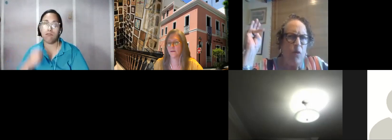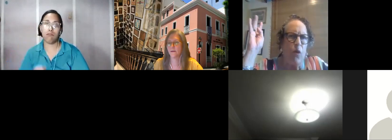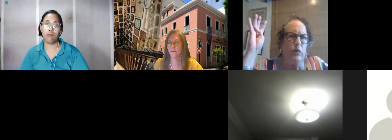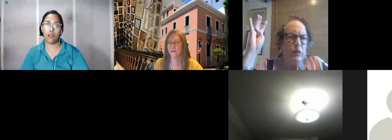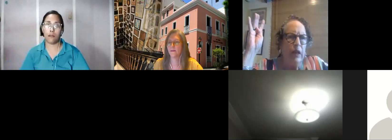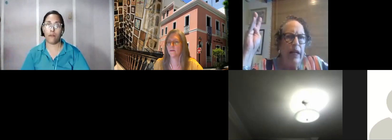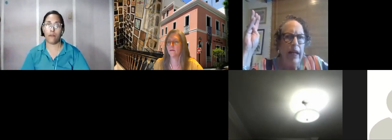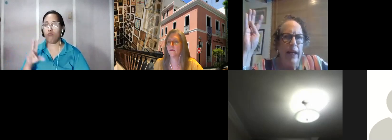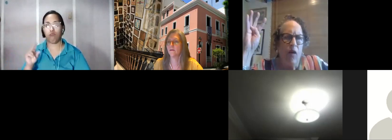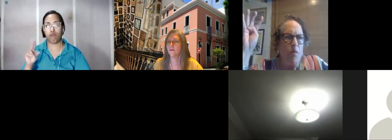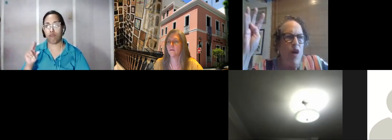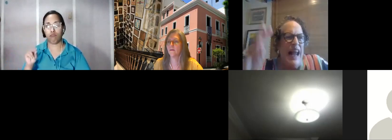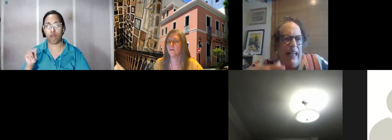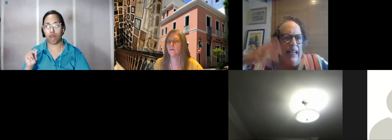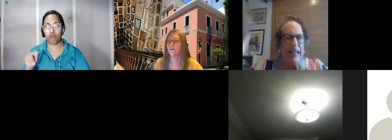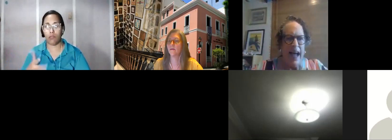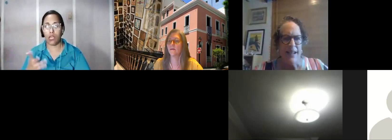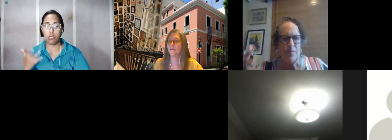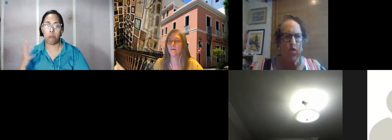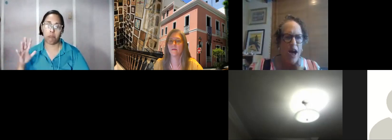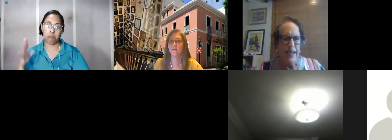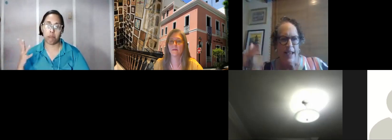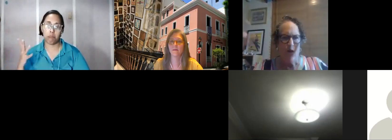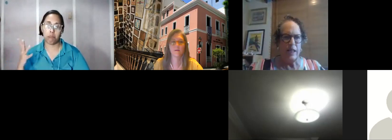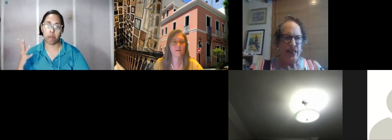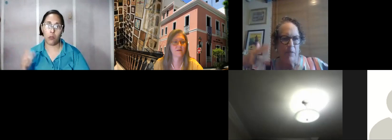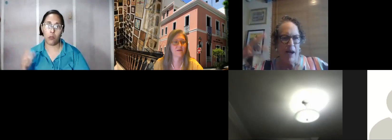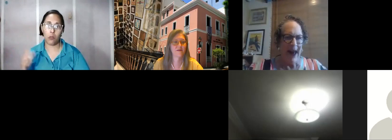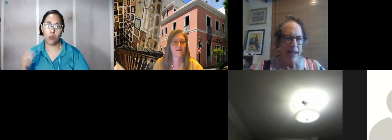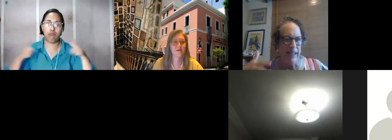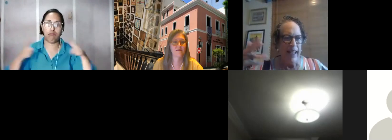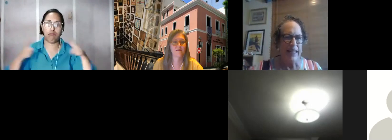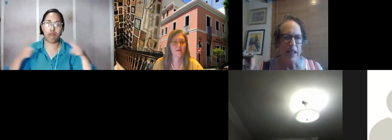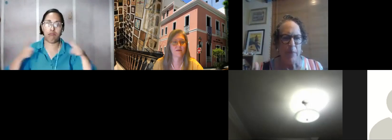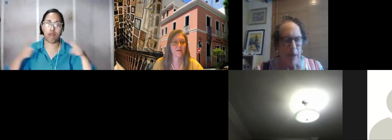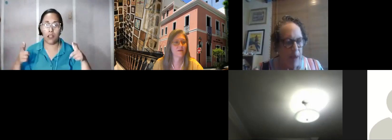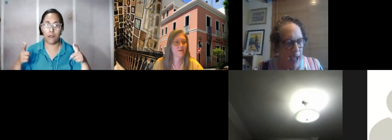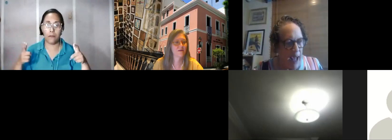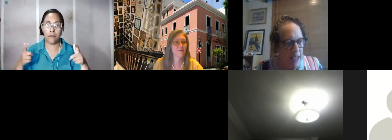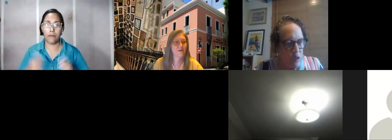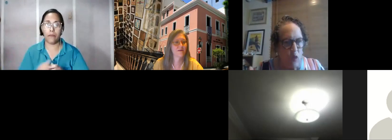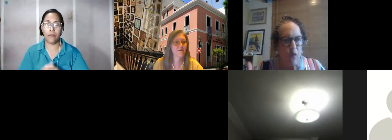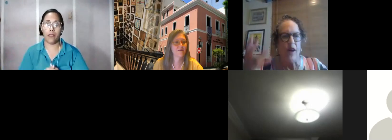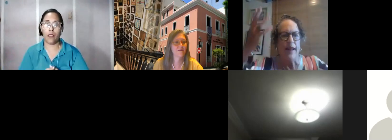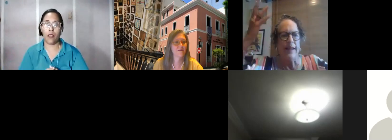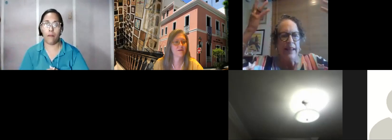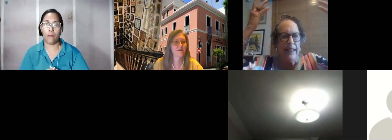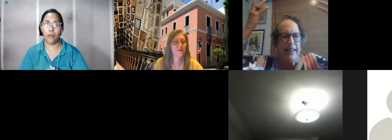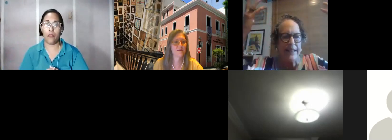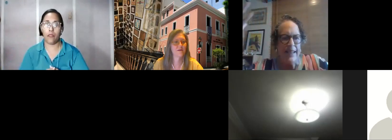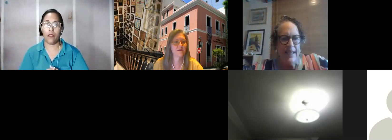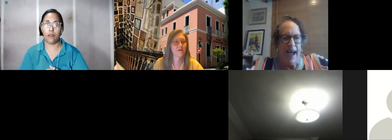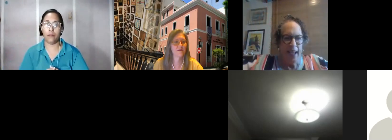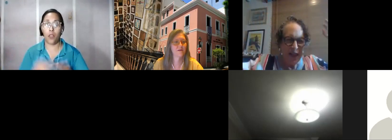No es un bufón, es como el gran bullanguero, el que le va a dar, el que le va a insuflar